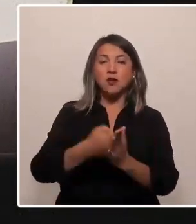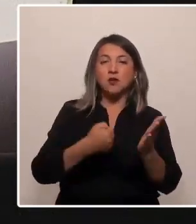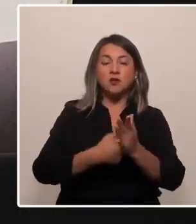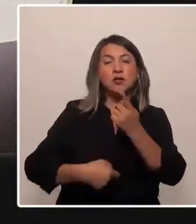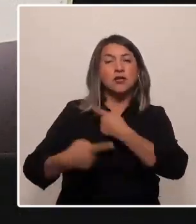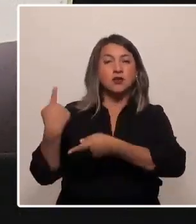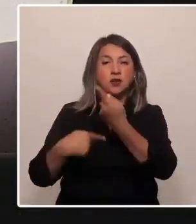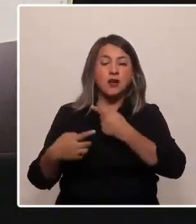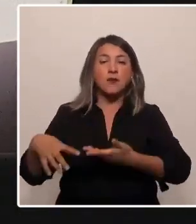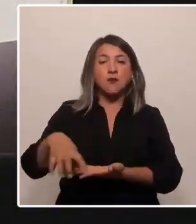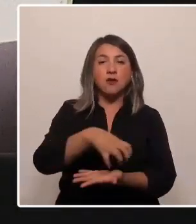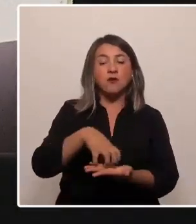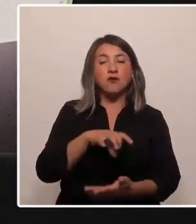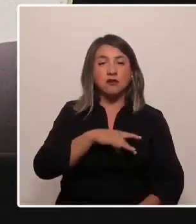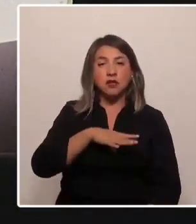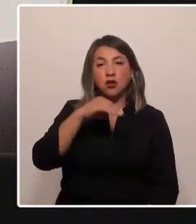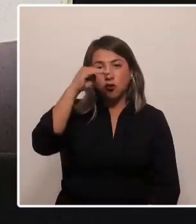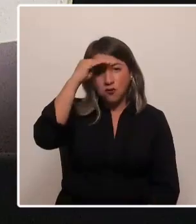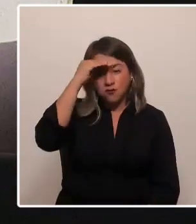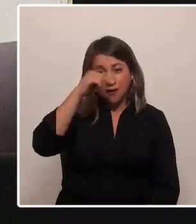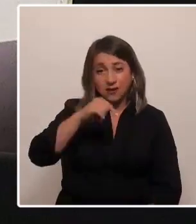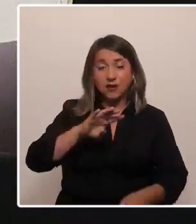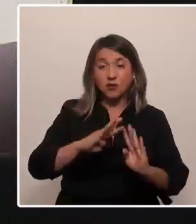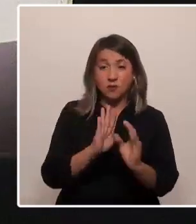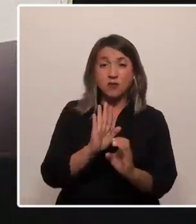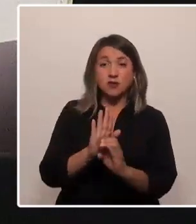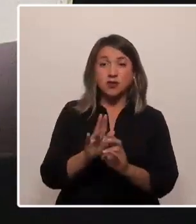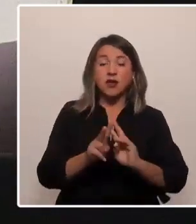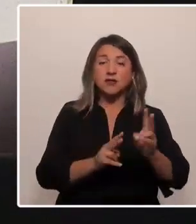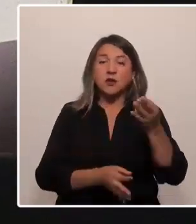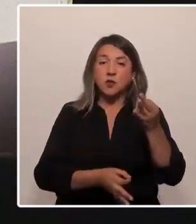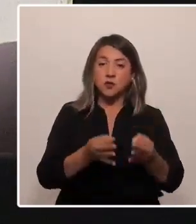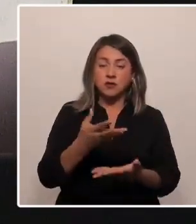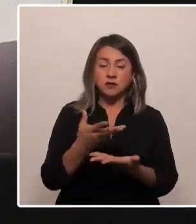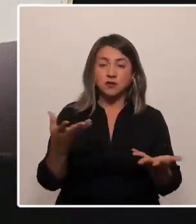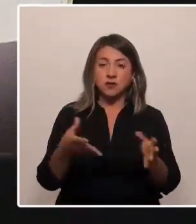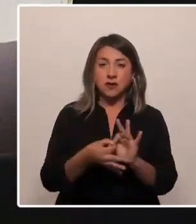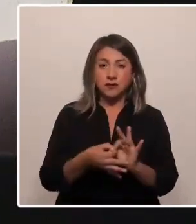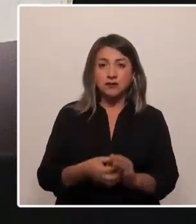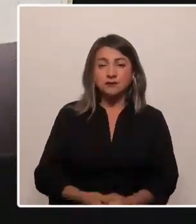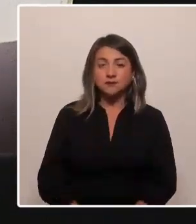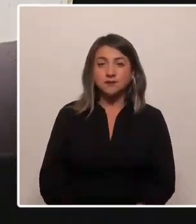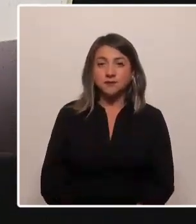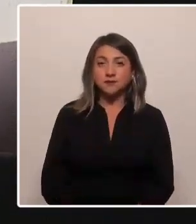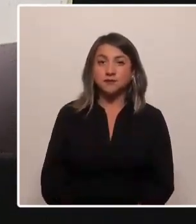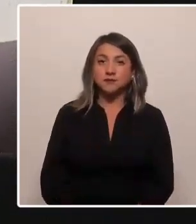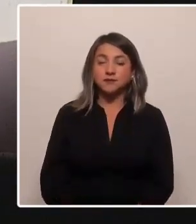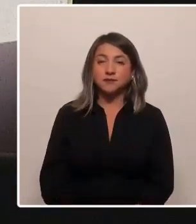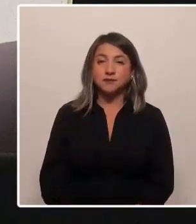pueblo de Chile, confío en que esta convención hará justicia. Muchas gracias.